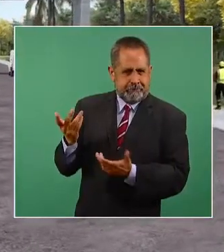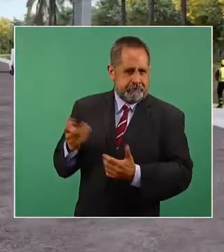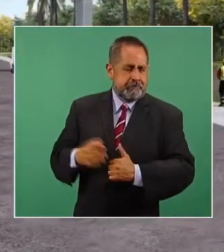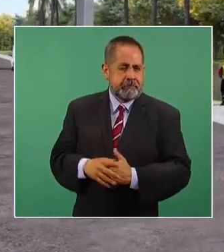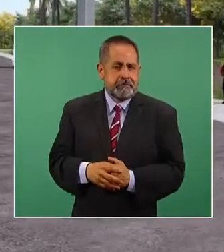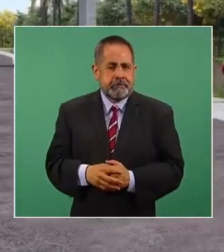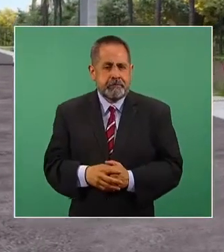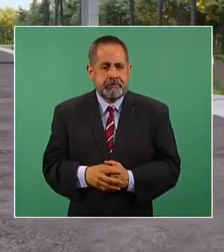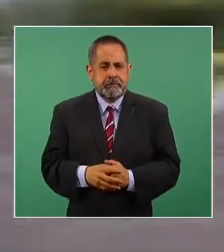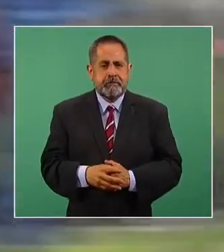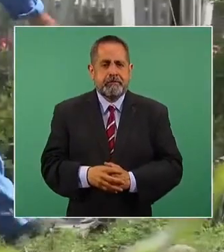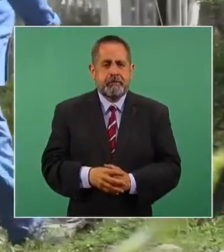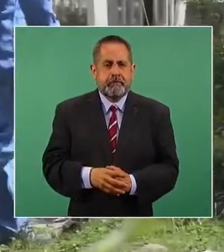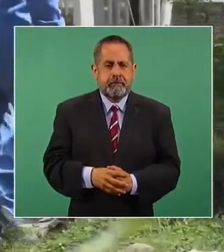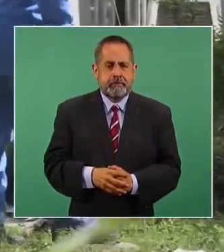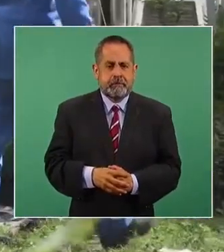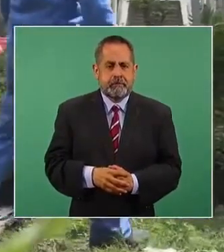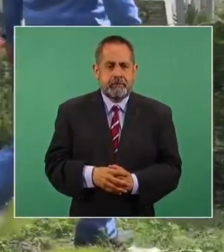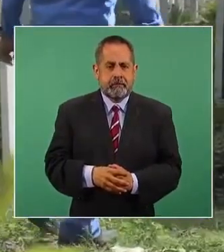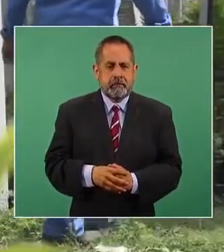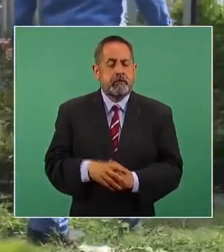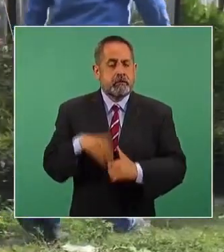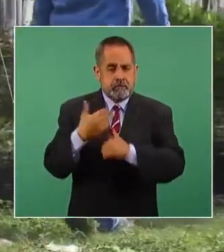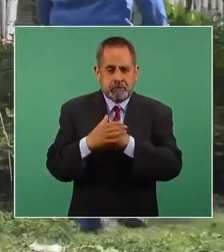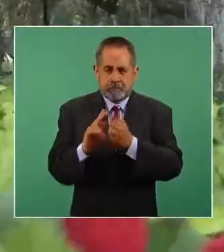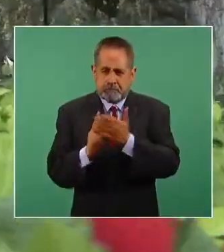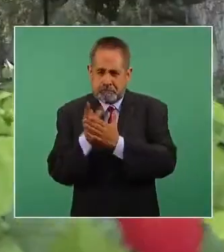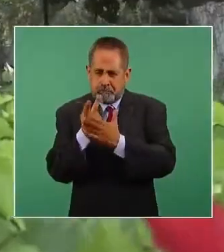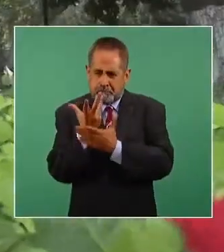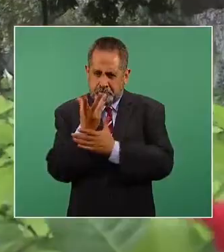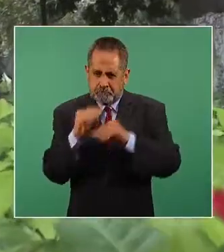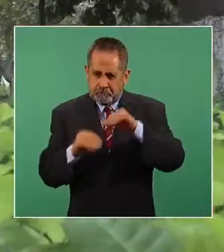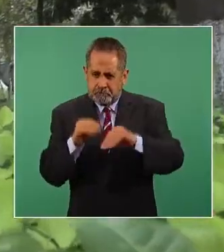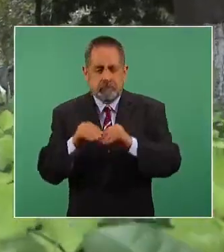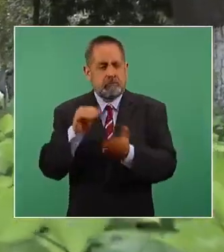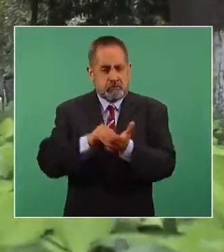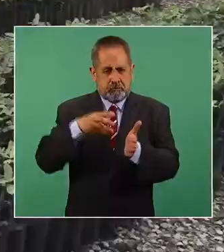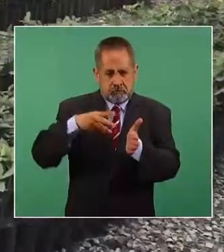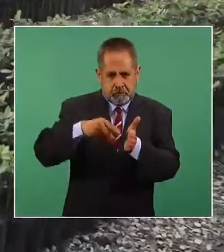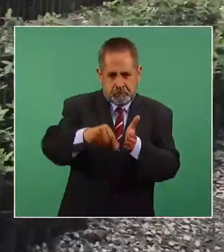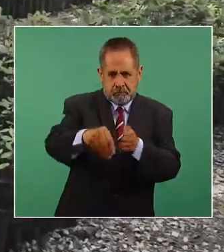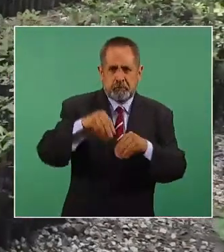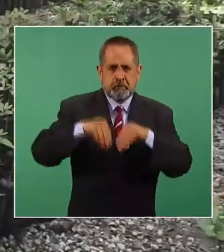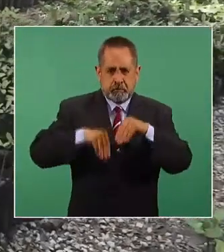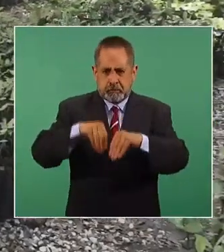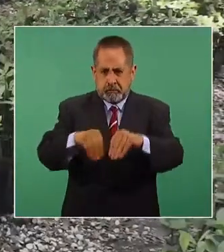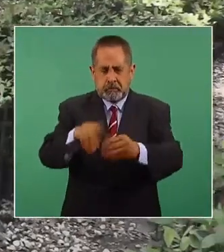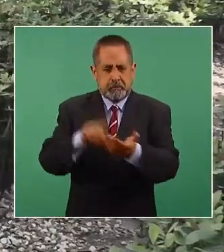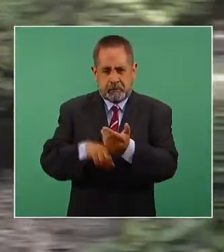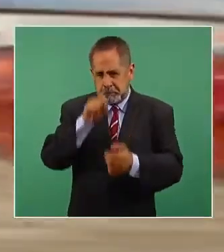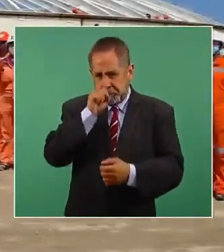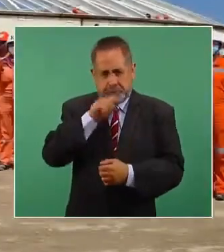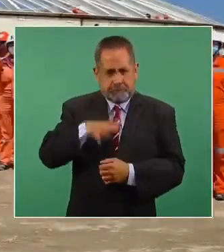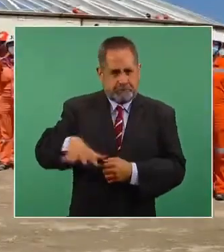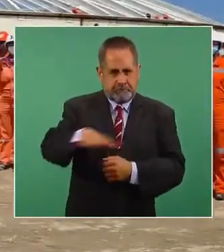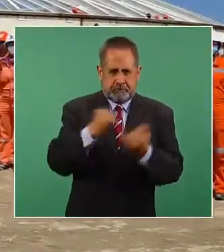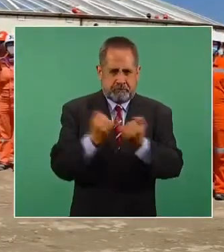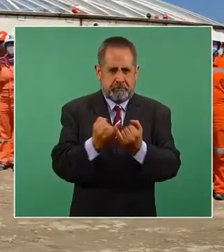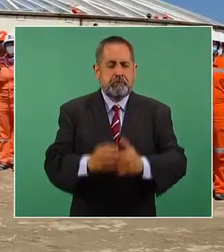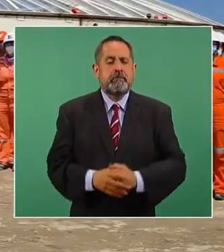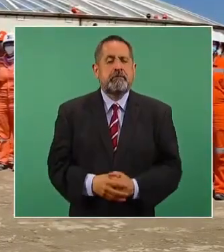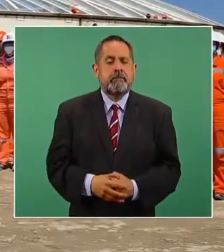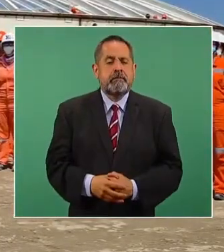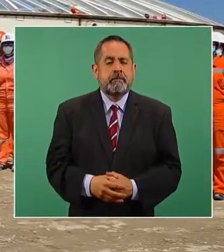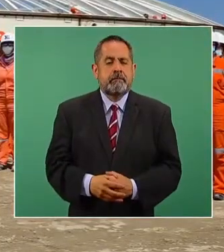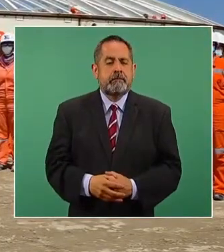refinería. En materia de sustentabilidad, continúa el cultivo de plantas de ornato en el vivero.